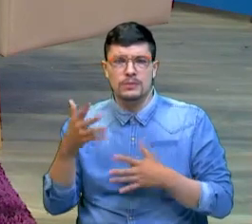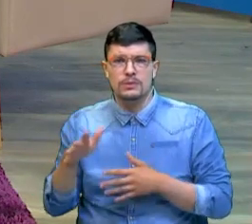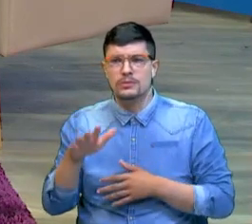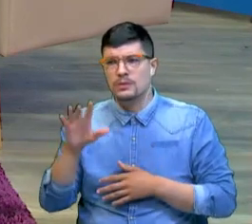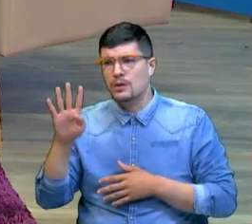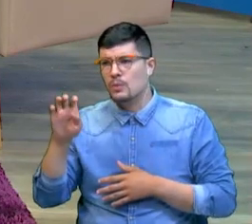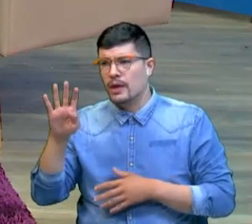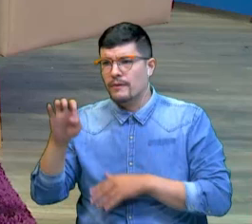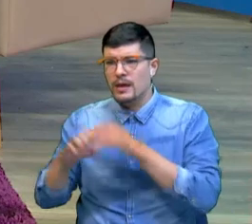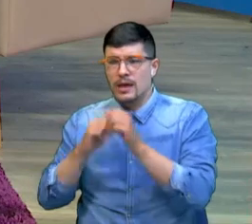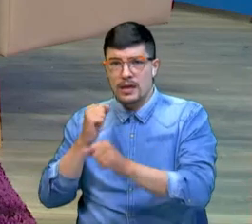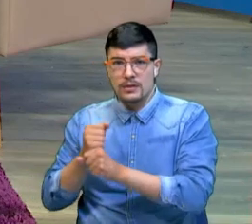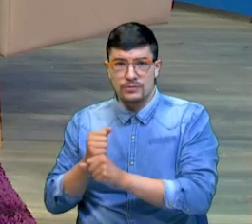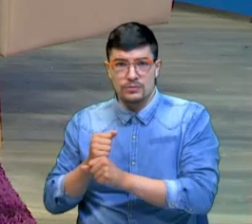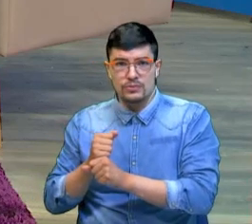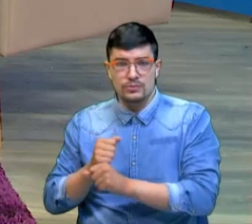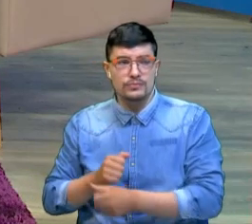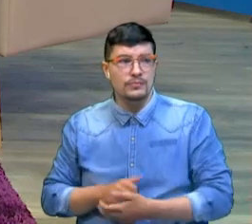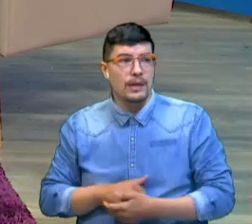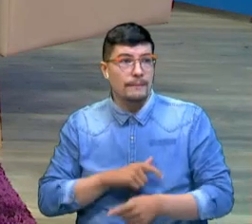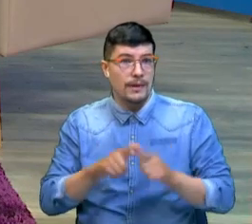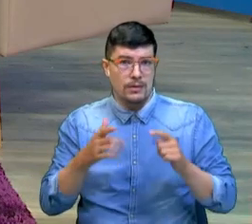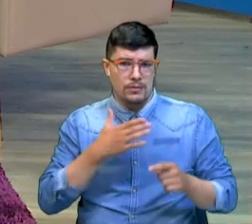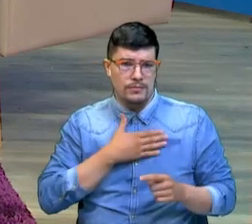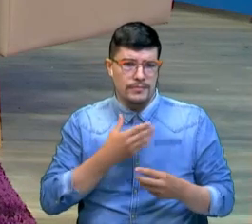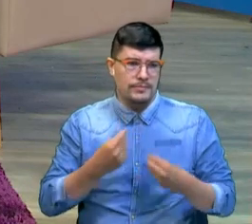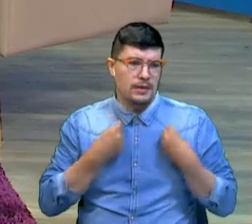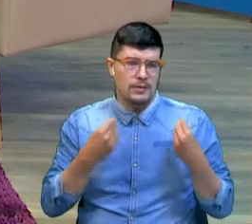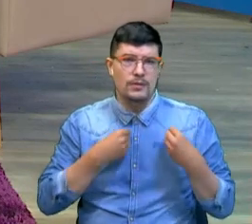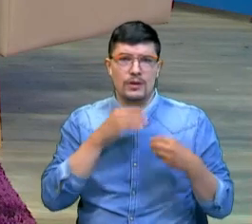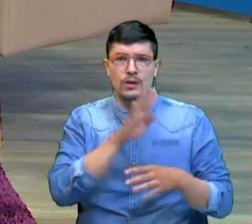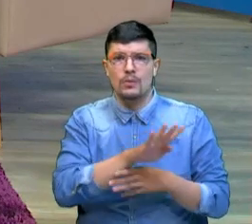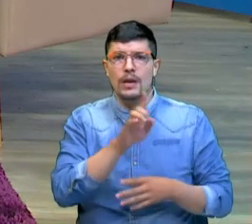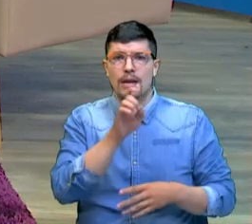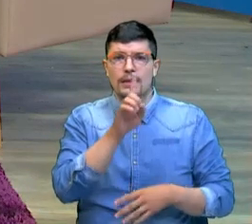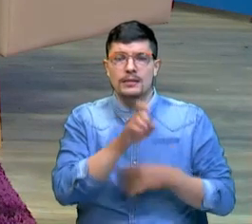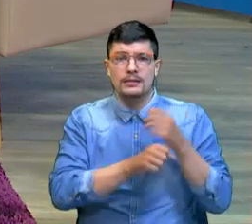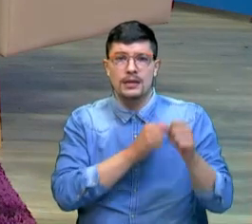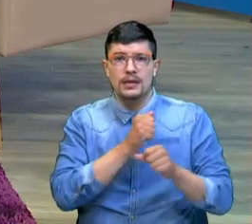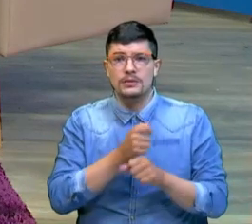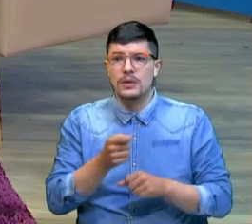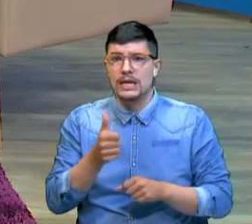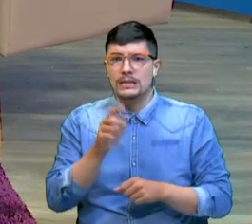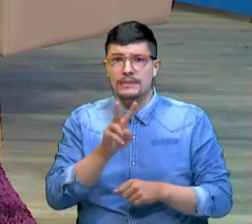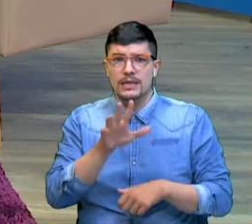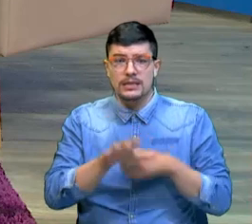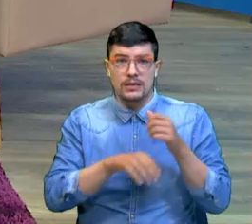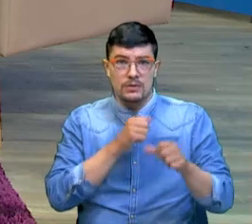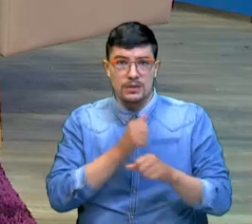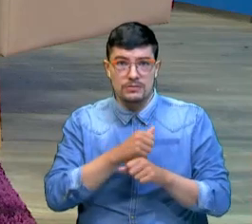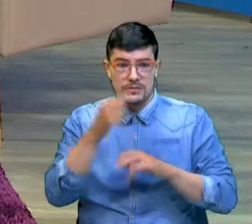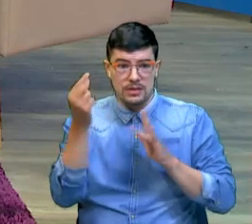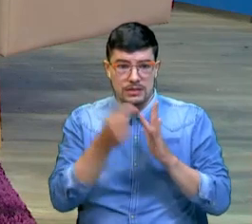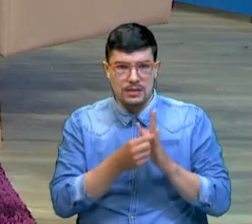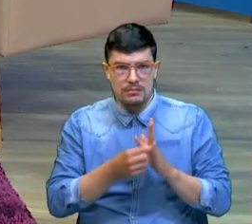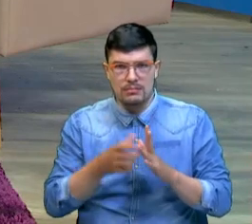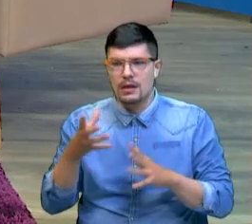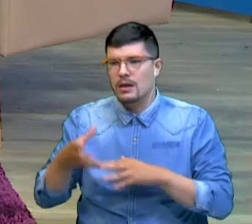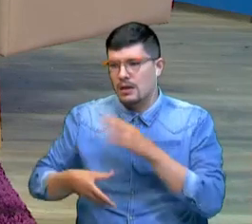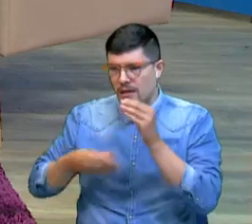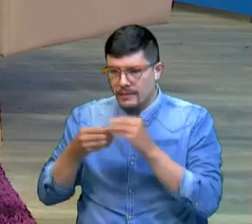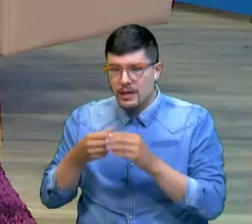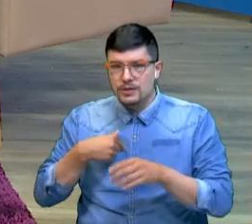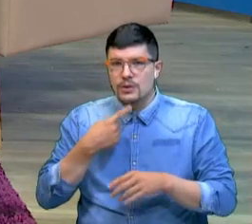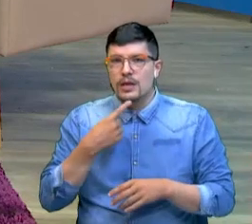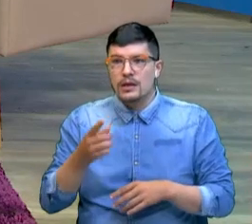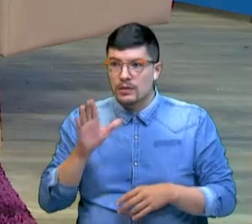¿qué?, 9 años. Y conmigo convivió 46 y casi 25 años de casados. Y pues, como le